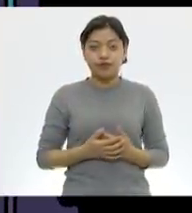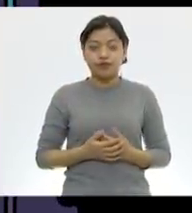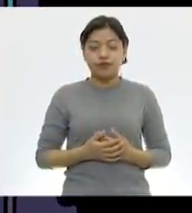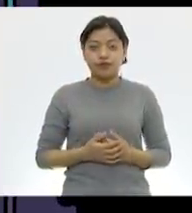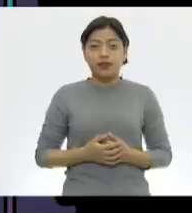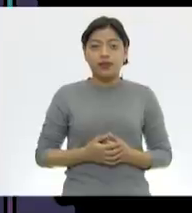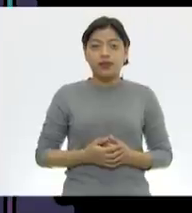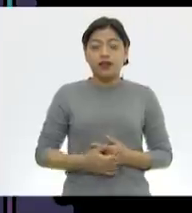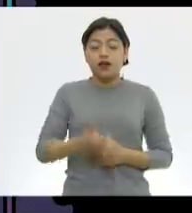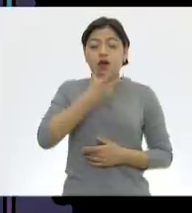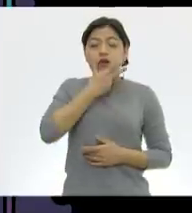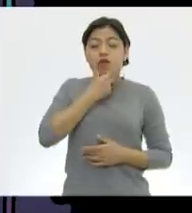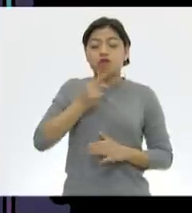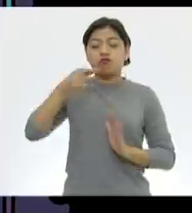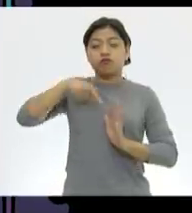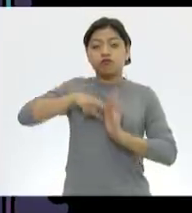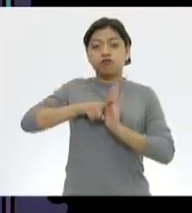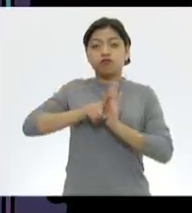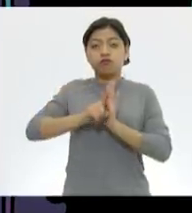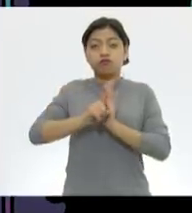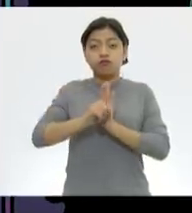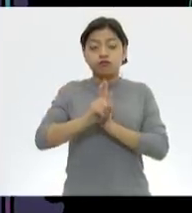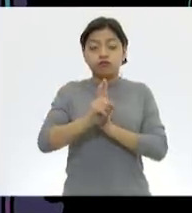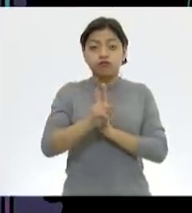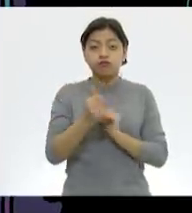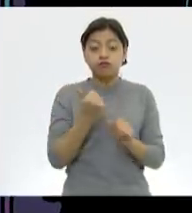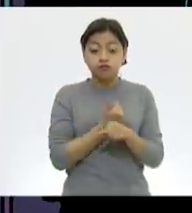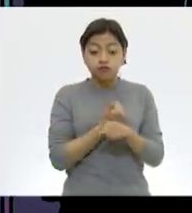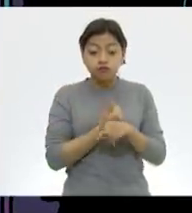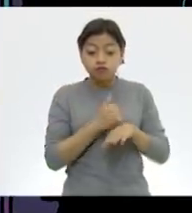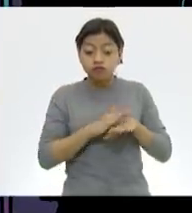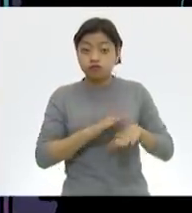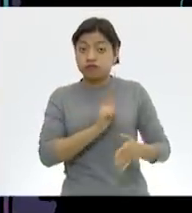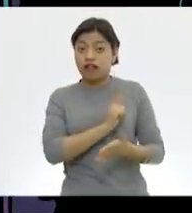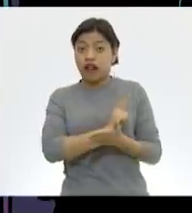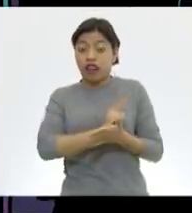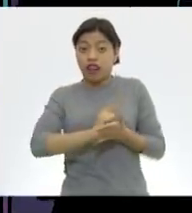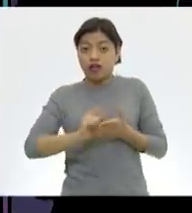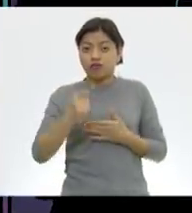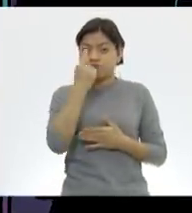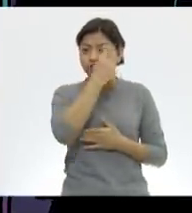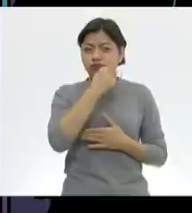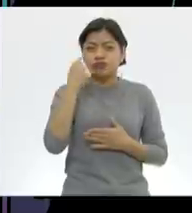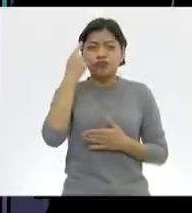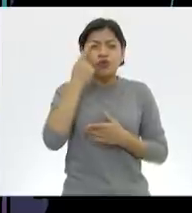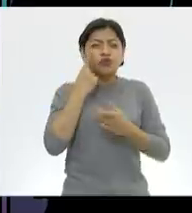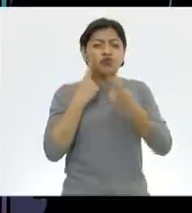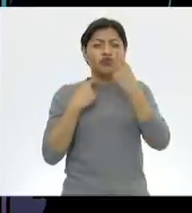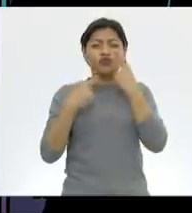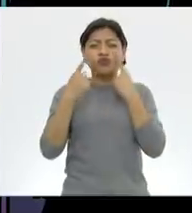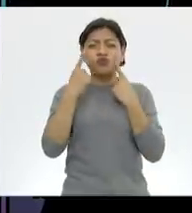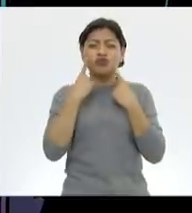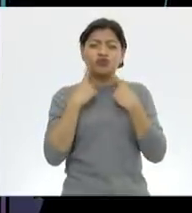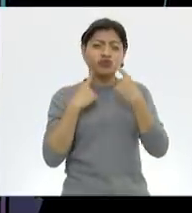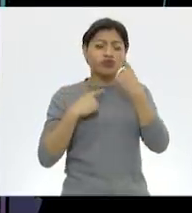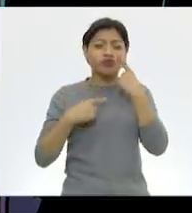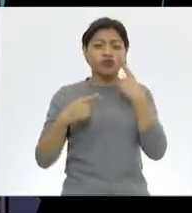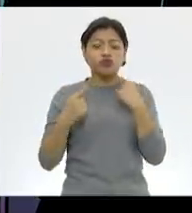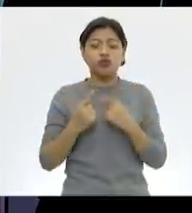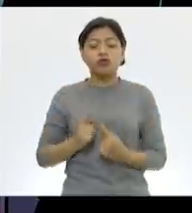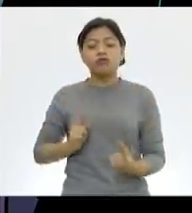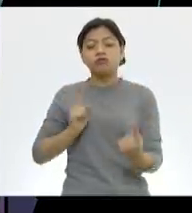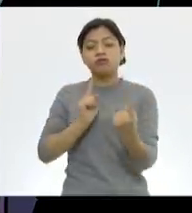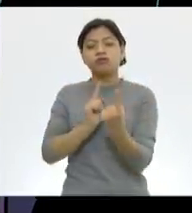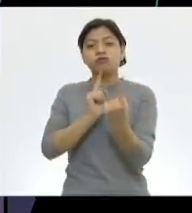Entró un señor enlutado, con los zapatos muy limpios y los ojos enrojecidos por el llanto. Se aproximó al